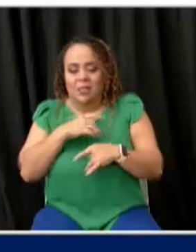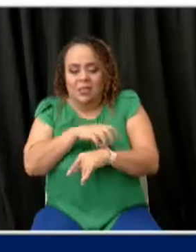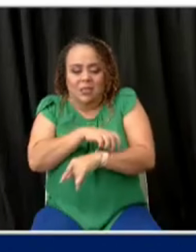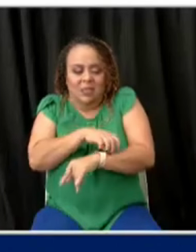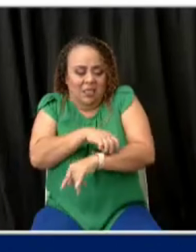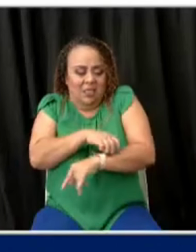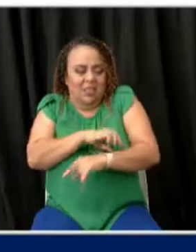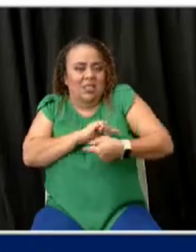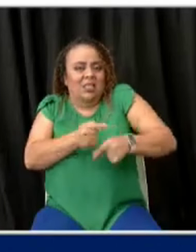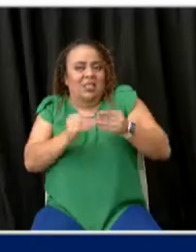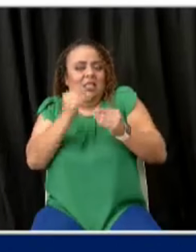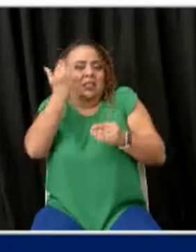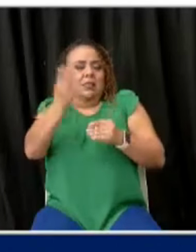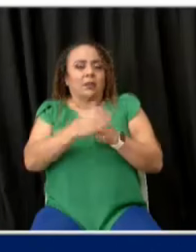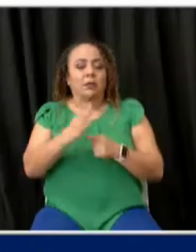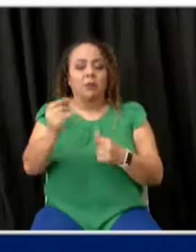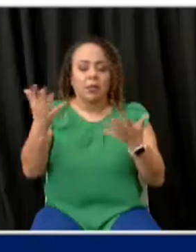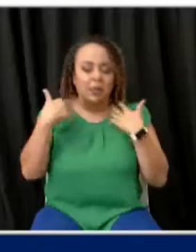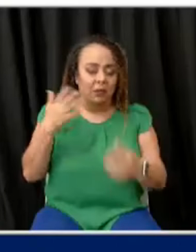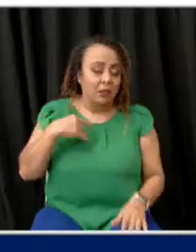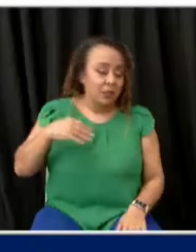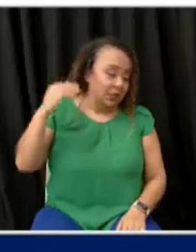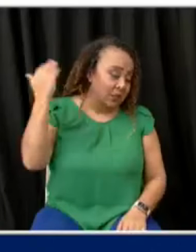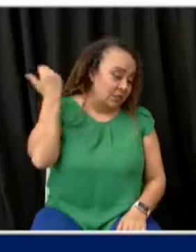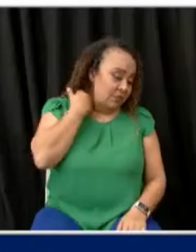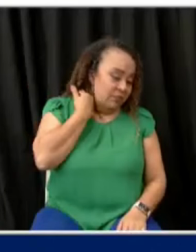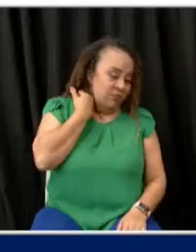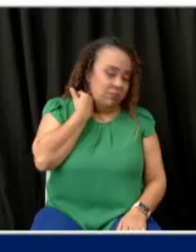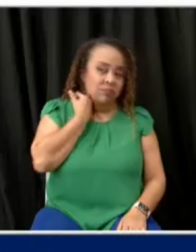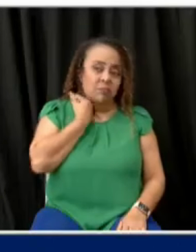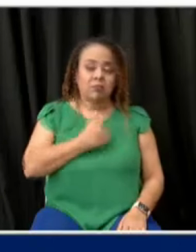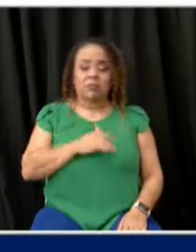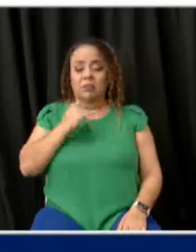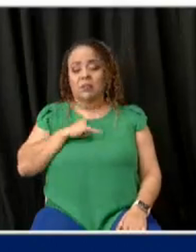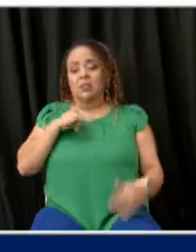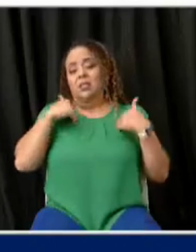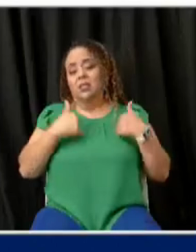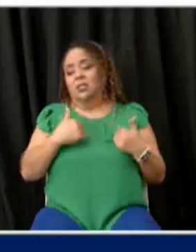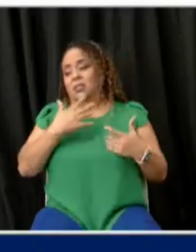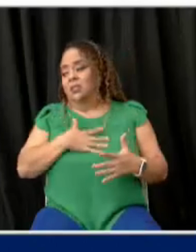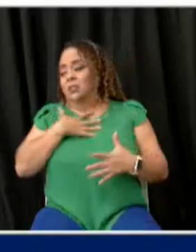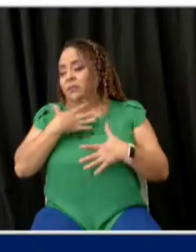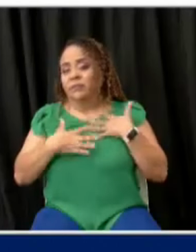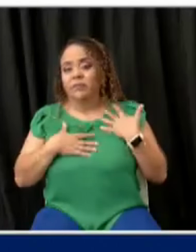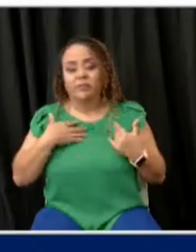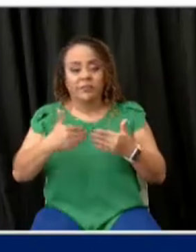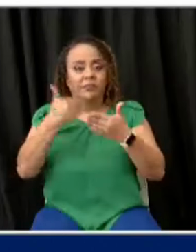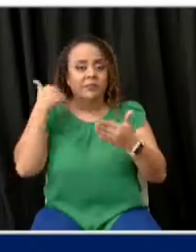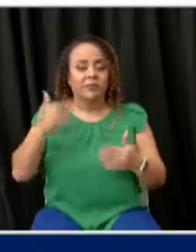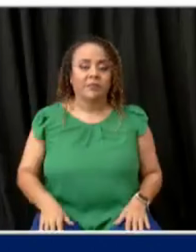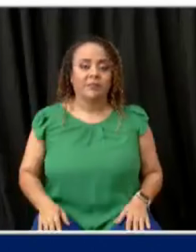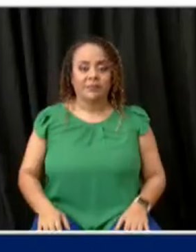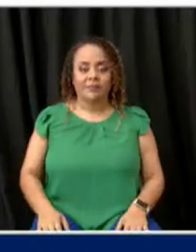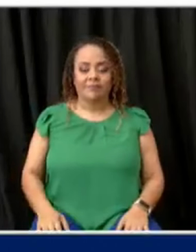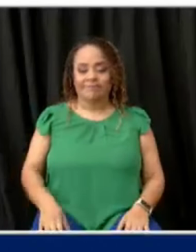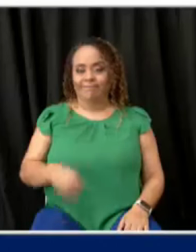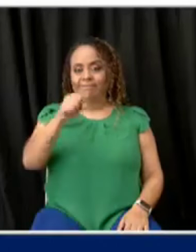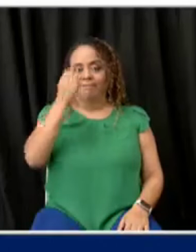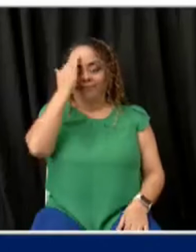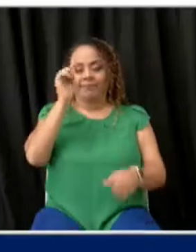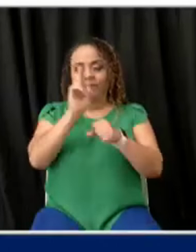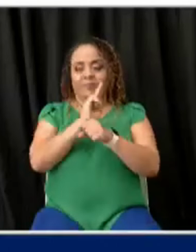O él va a sentir que el calor le cae, lo abruma más que antes, cuando no lo era. Pues sí, porque el uso